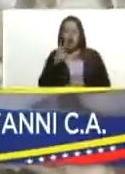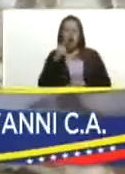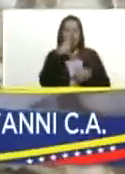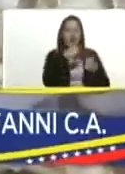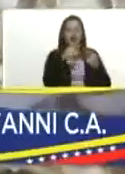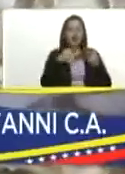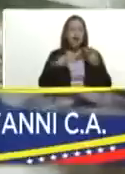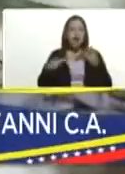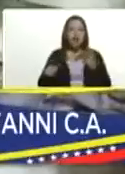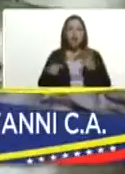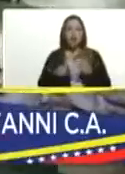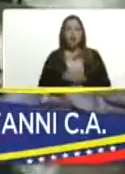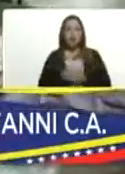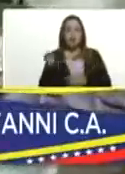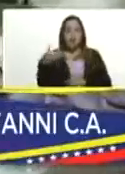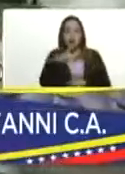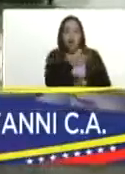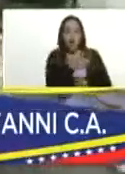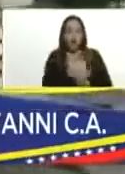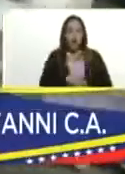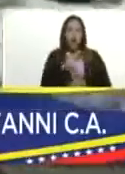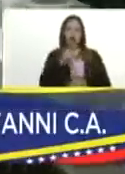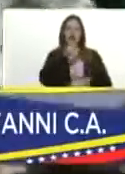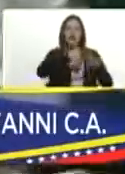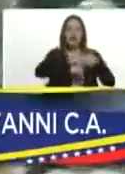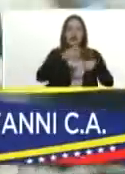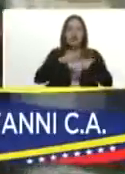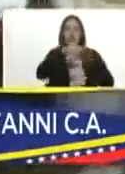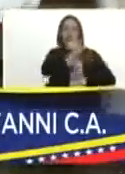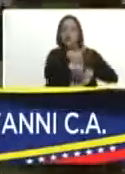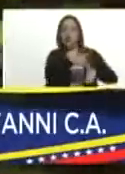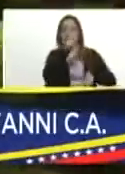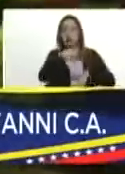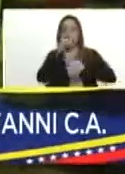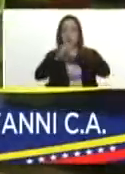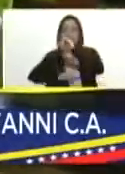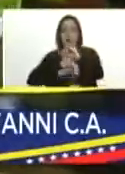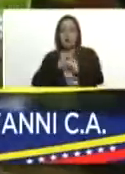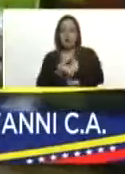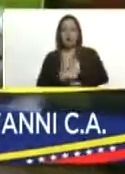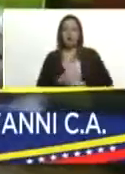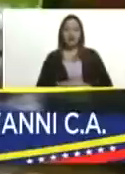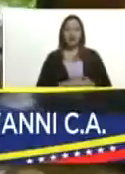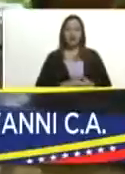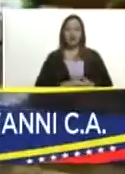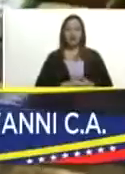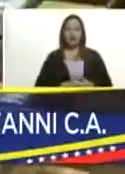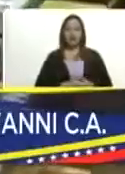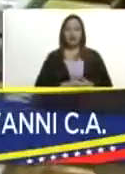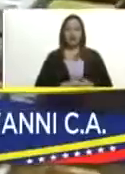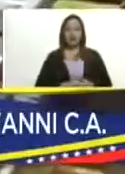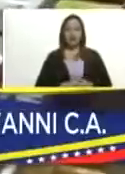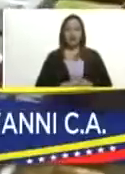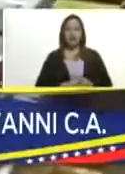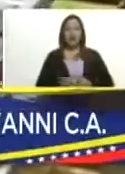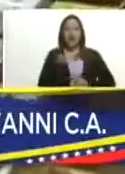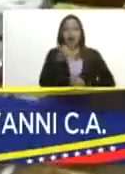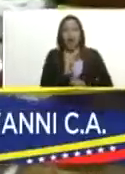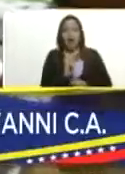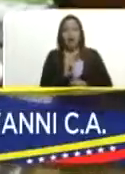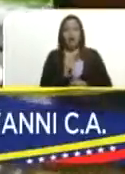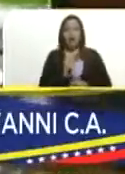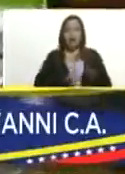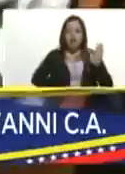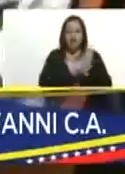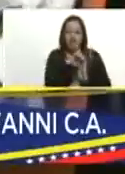distintos tipos de recursos pesqueros que son comercializados tanto nacional como internacionalmente, que vienen precisamente tanto de la acuicultura,